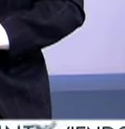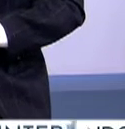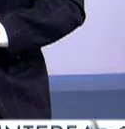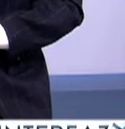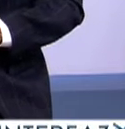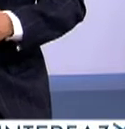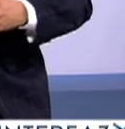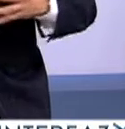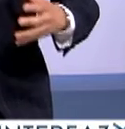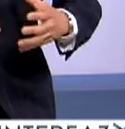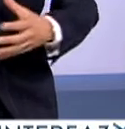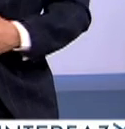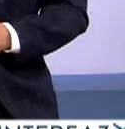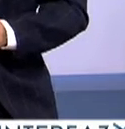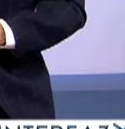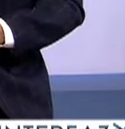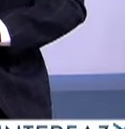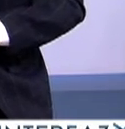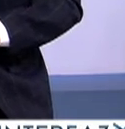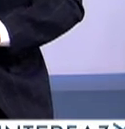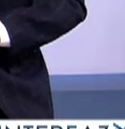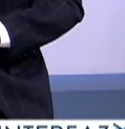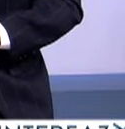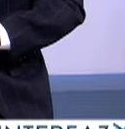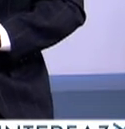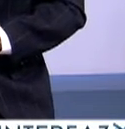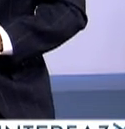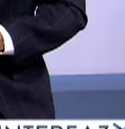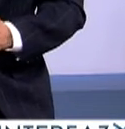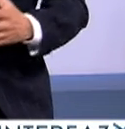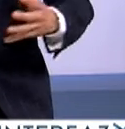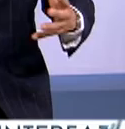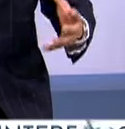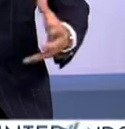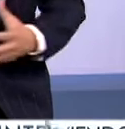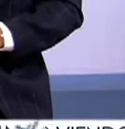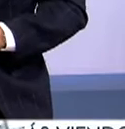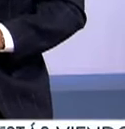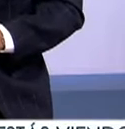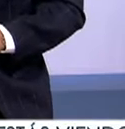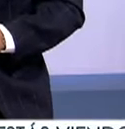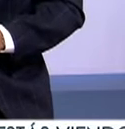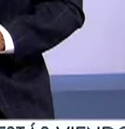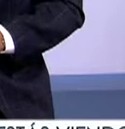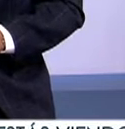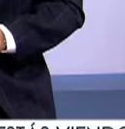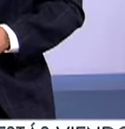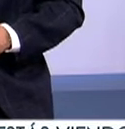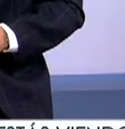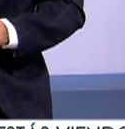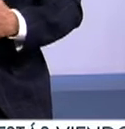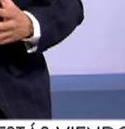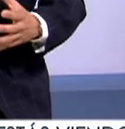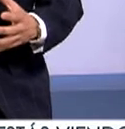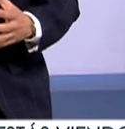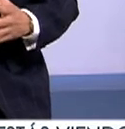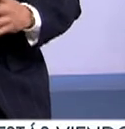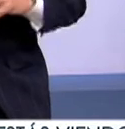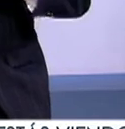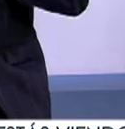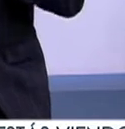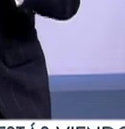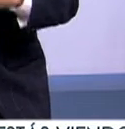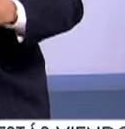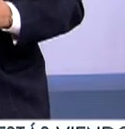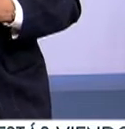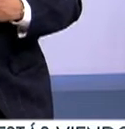complicidad, esta opción y también ahí pues cuando se donan los órganos pues permite a la ciencia, a la medicina principalmente o